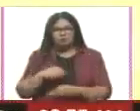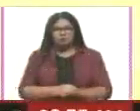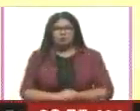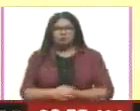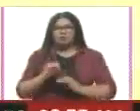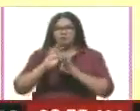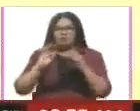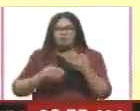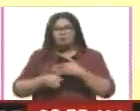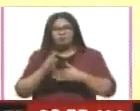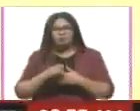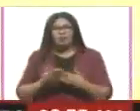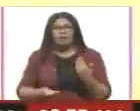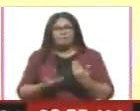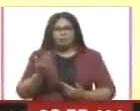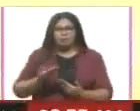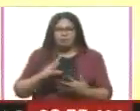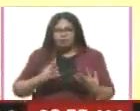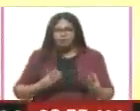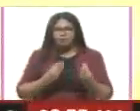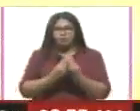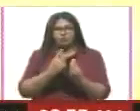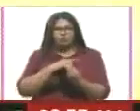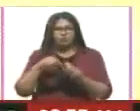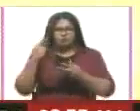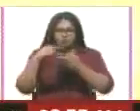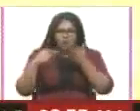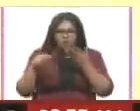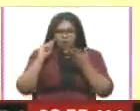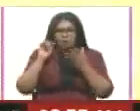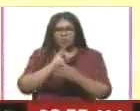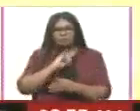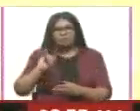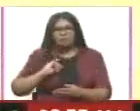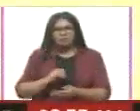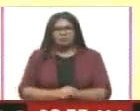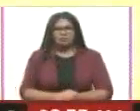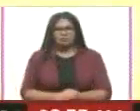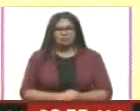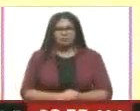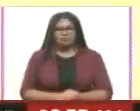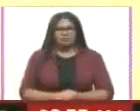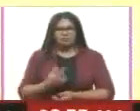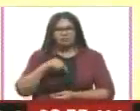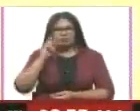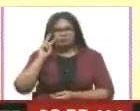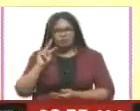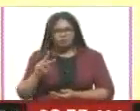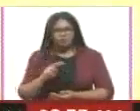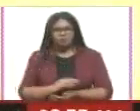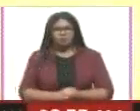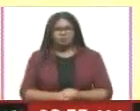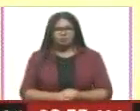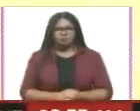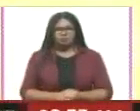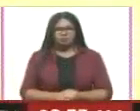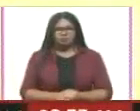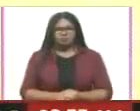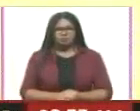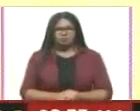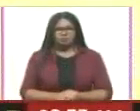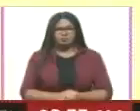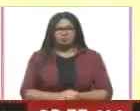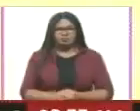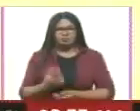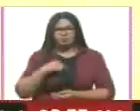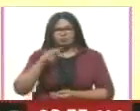eso es tan importante todo el conjunto de medicina de los tres edificios que conforman los edificios de la